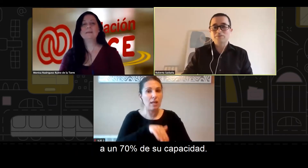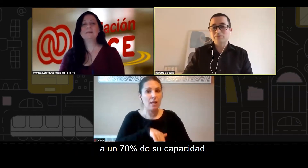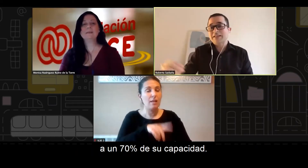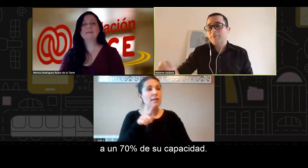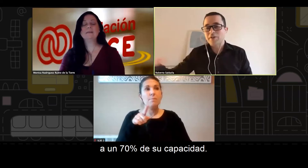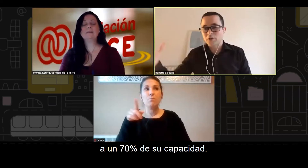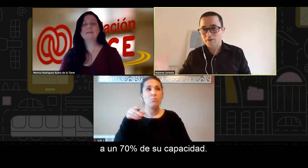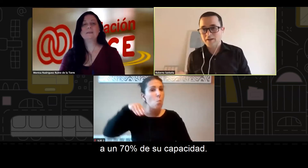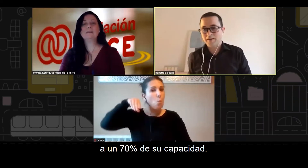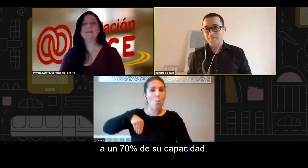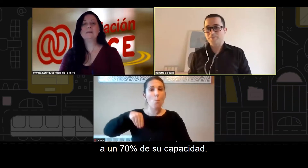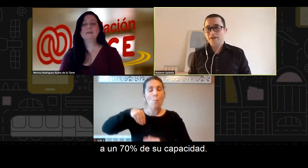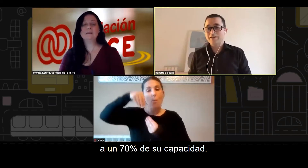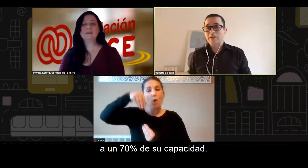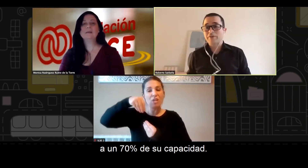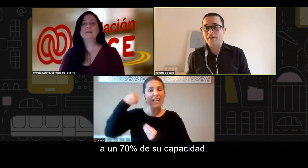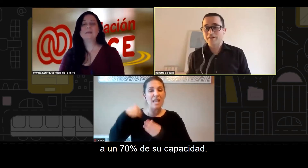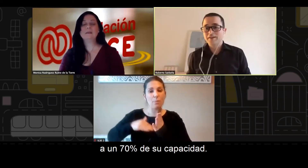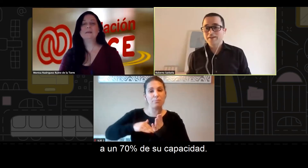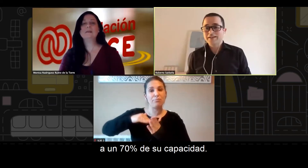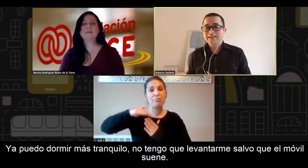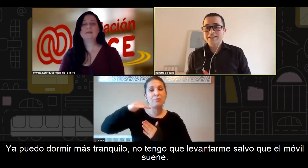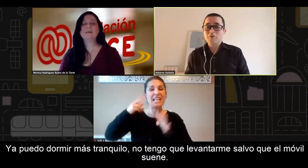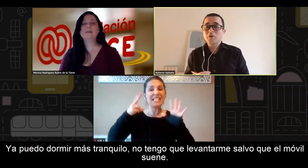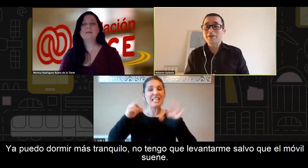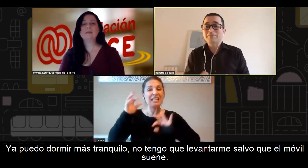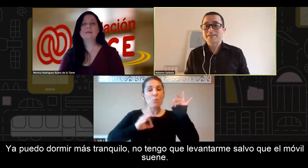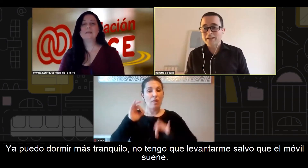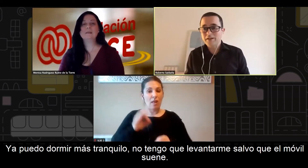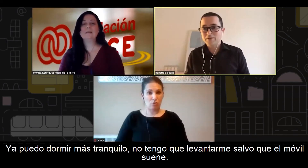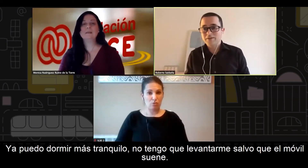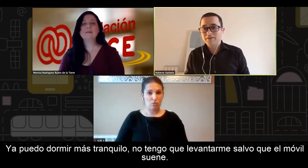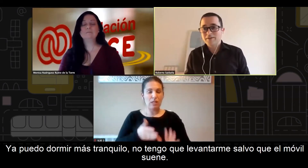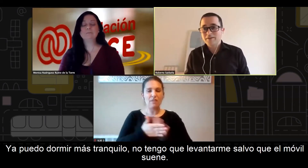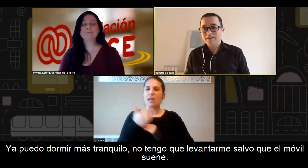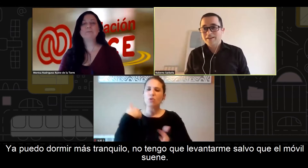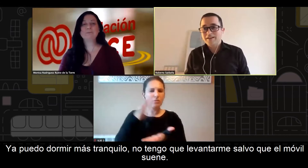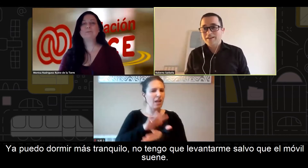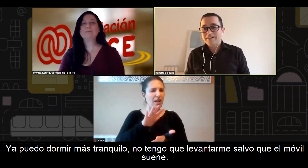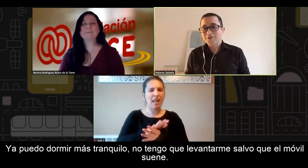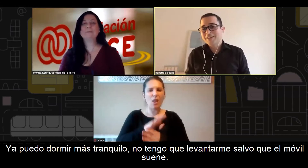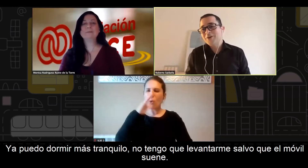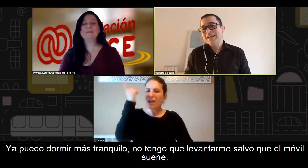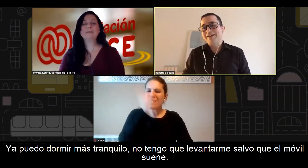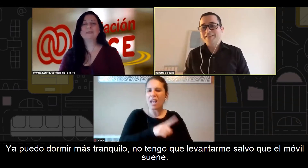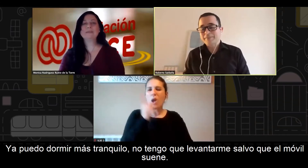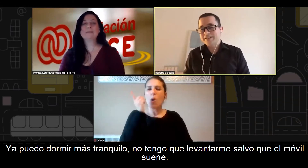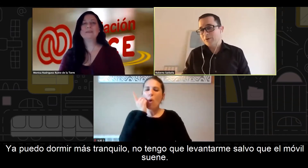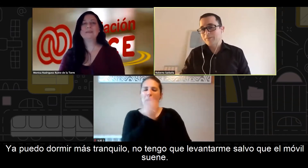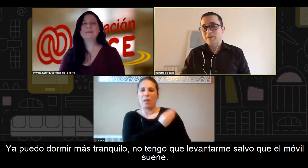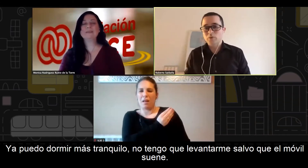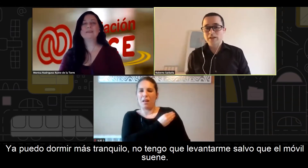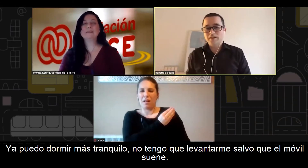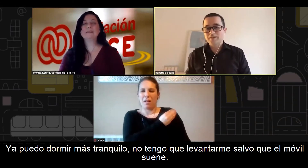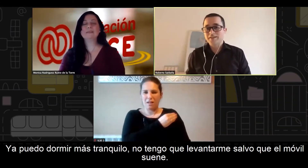un 70% de su capacidad. Ya puedo dormir más tranquilo. Ya no tengo que levantarme salvo que el